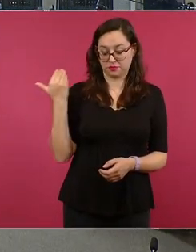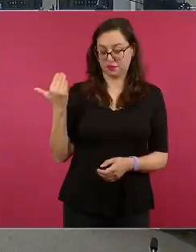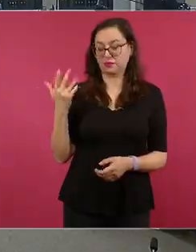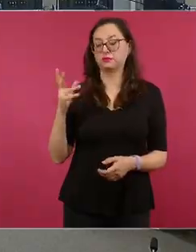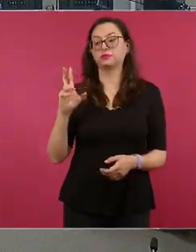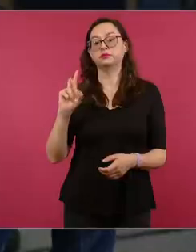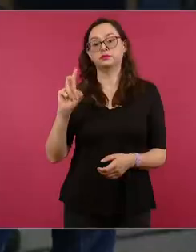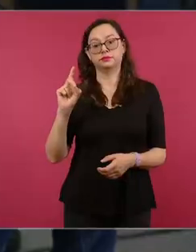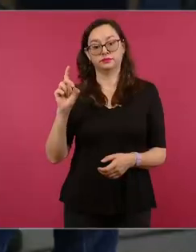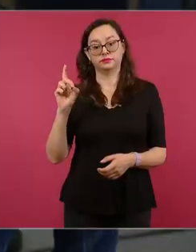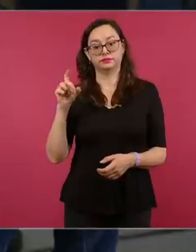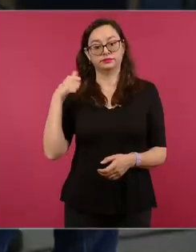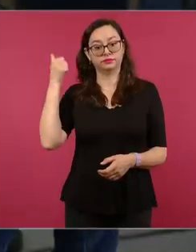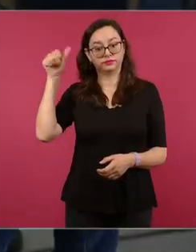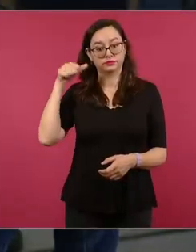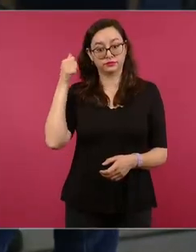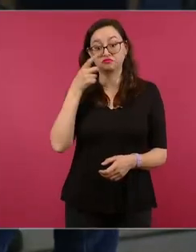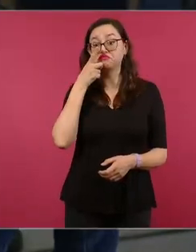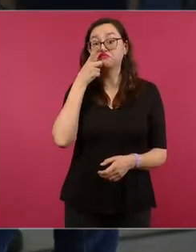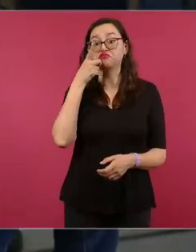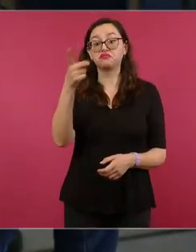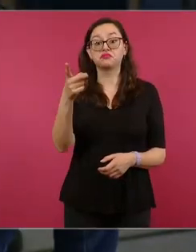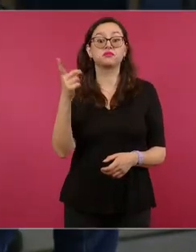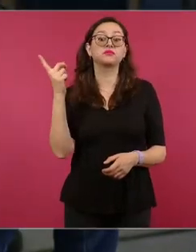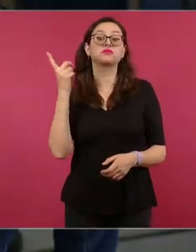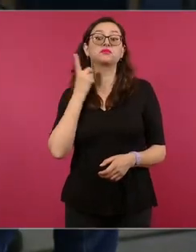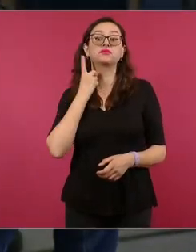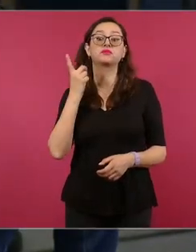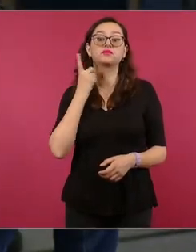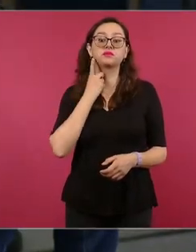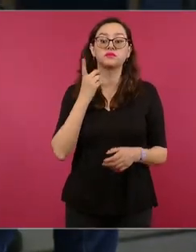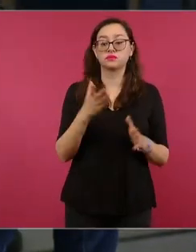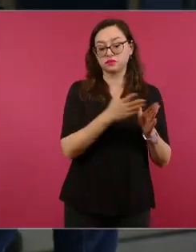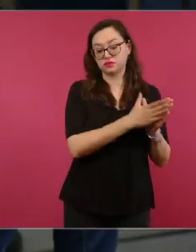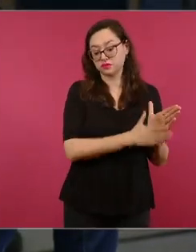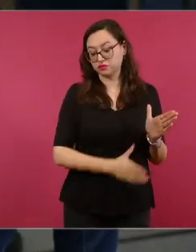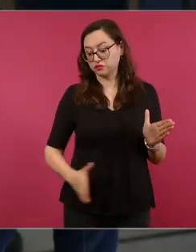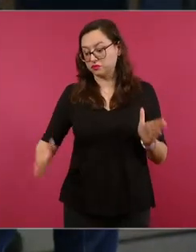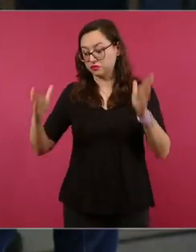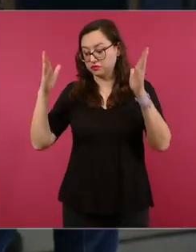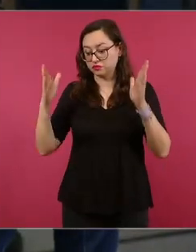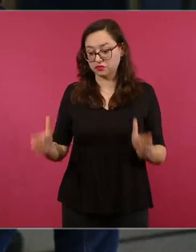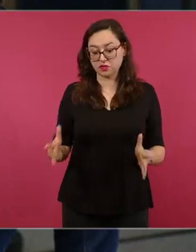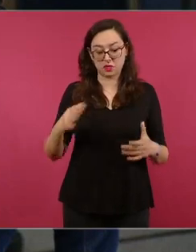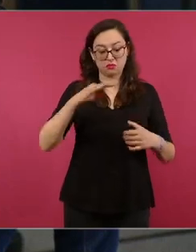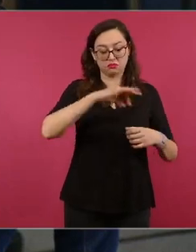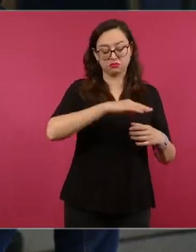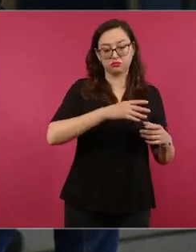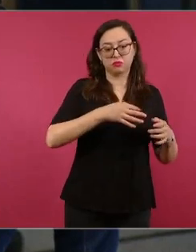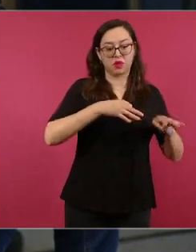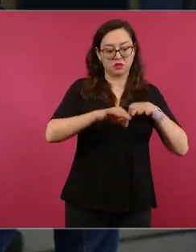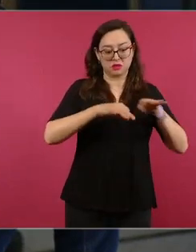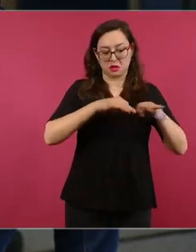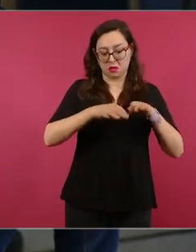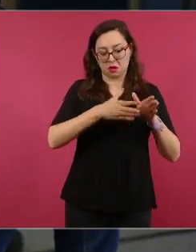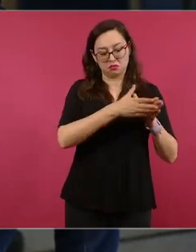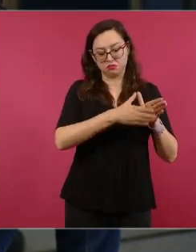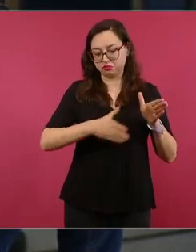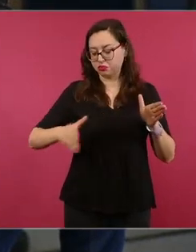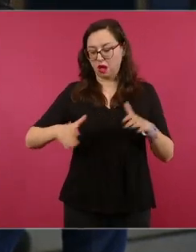abril terminó el segundo periodo legislativo del tercer año de la 65 legislatura y que ahora sigue la